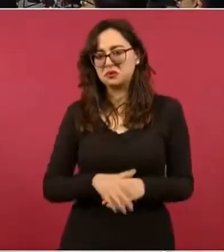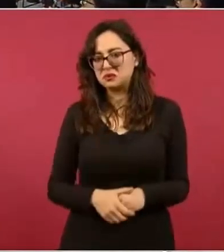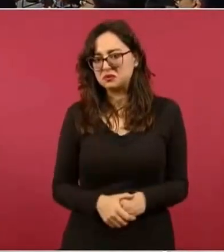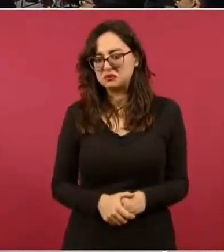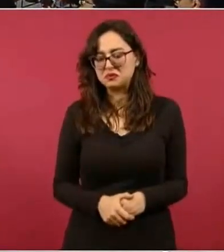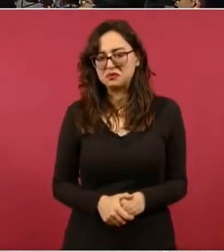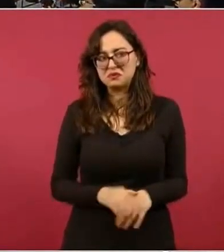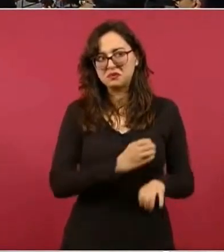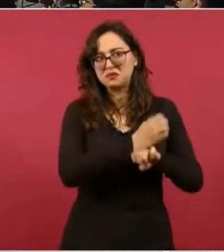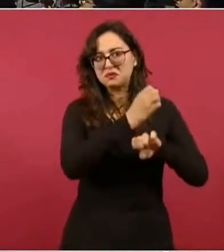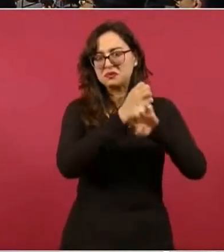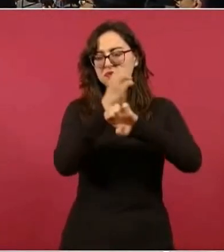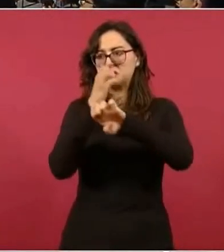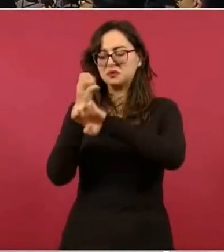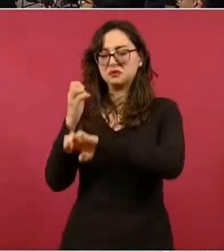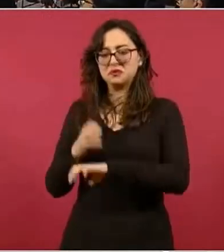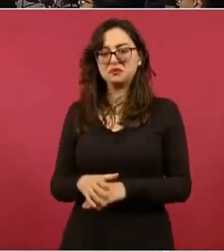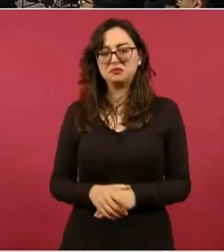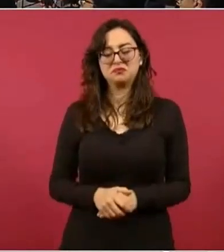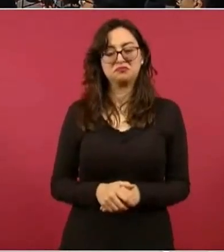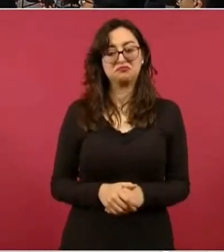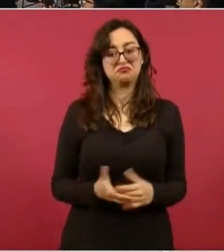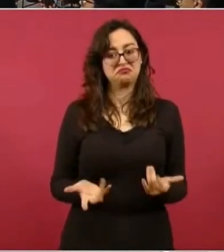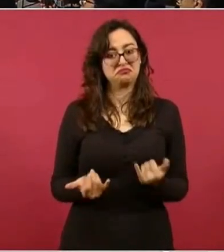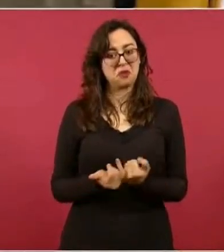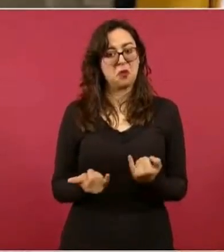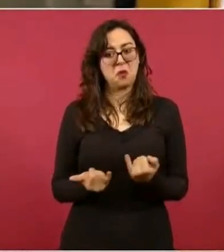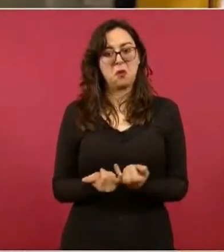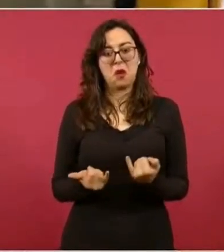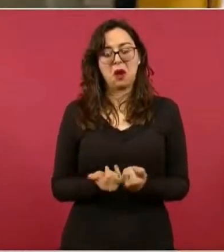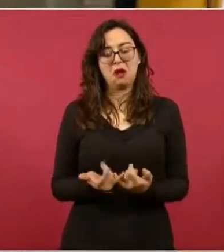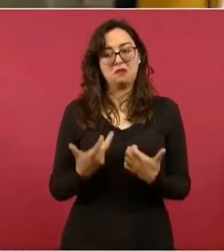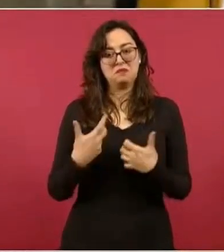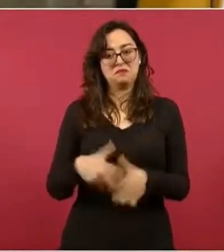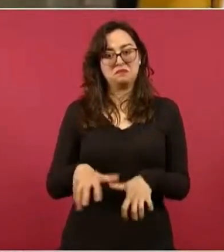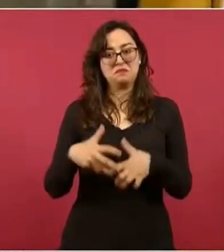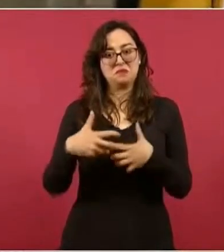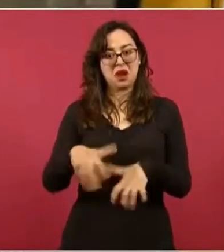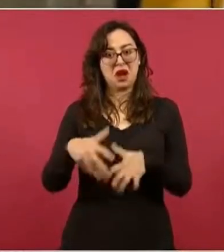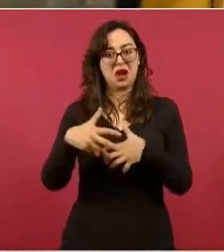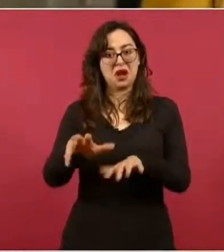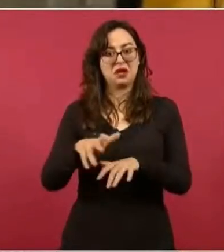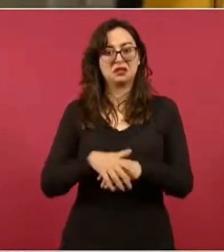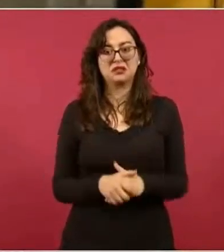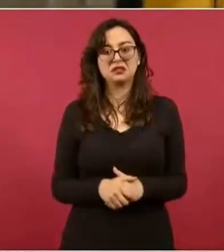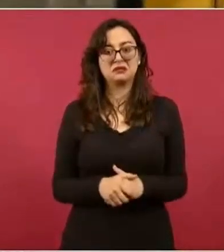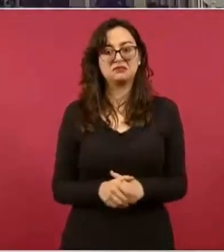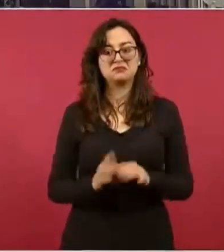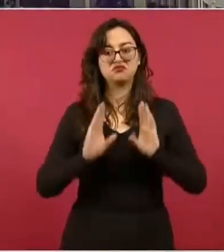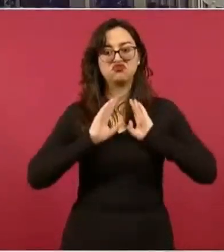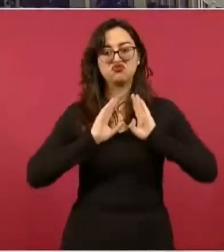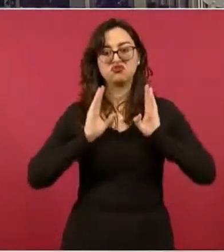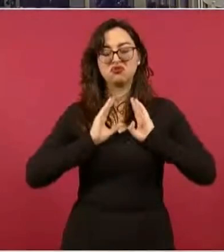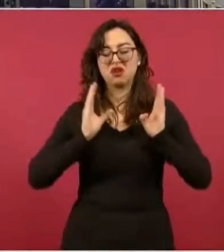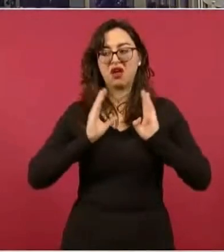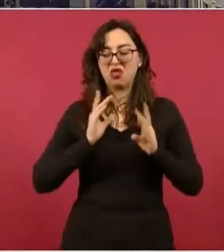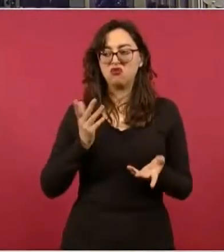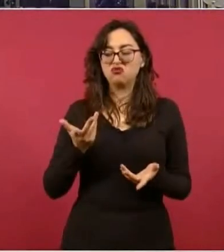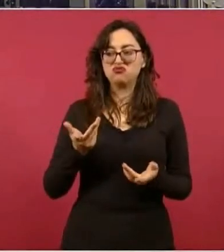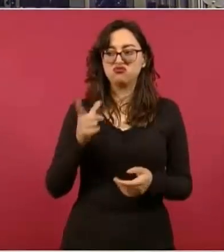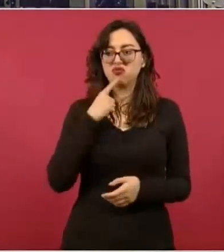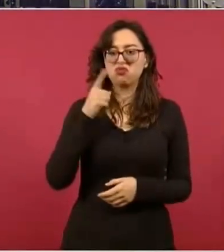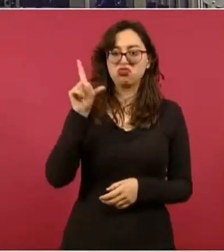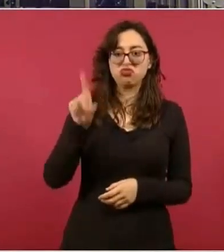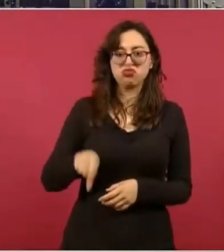Bueno pues con estas marchas como la del domingo donde se mencionaba que los soldados han sido minimizados han sido